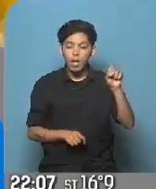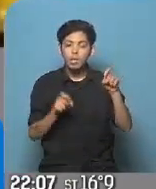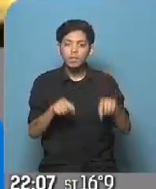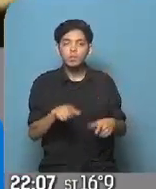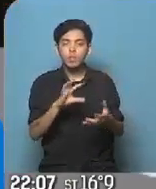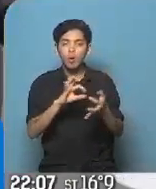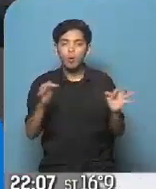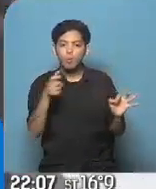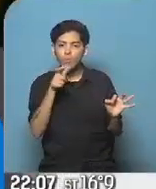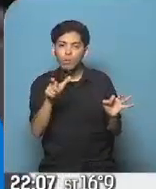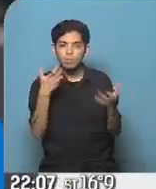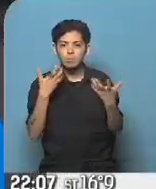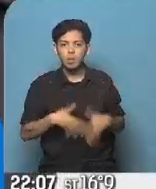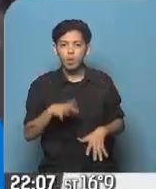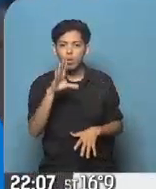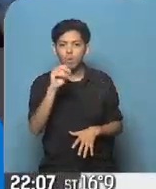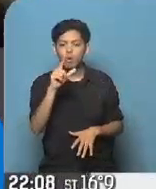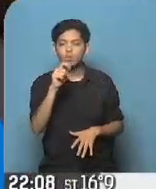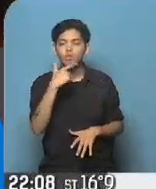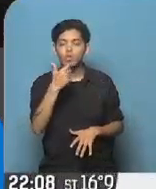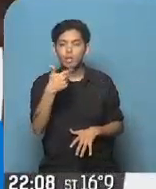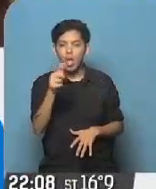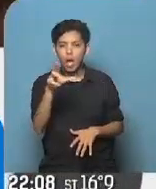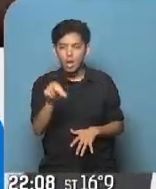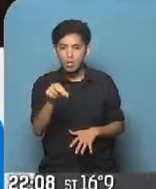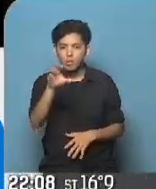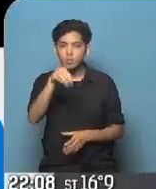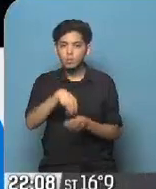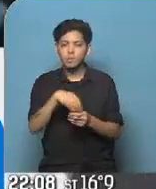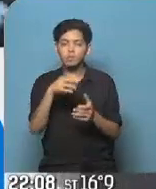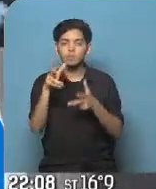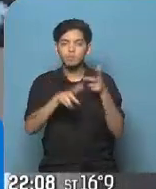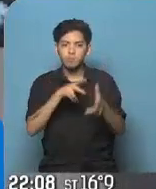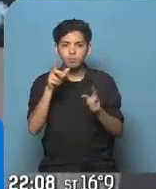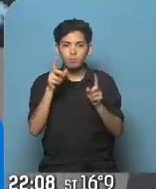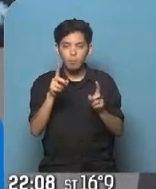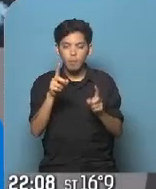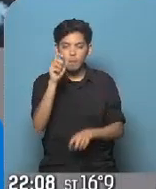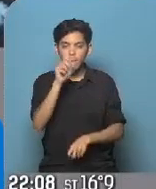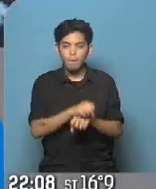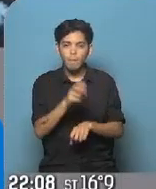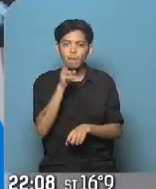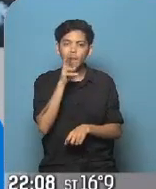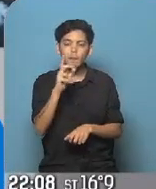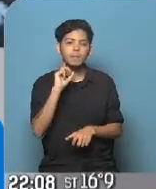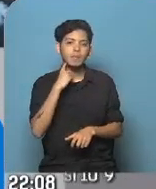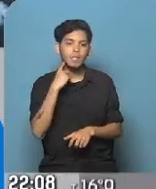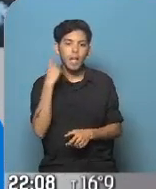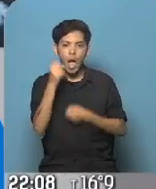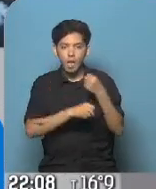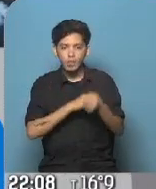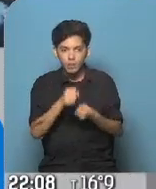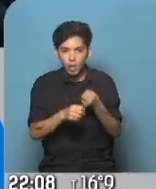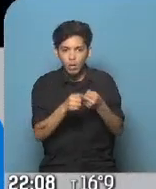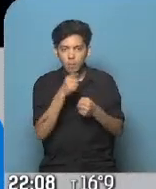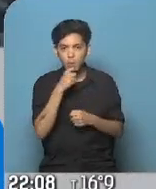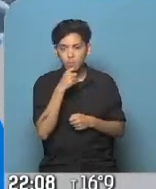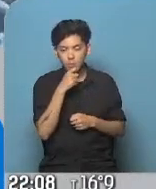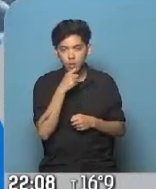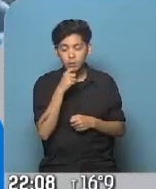palabras que suele utilizar Bolsonaro en sus arengas. Fue detenido en 2013 por agresiones y el dato más